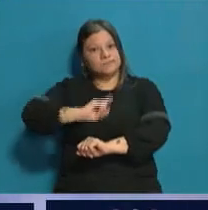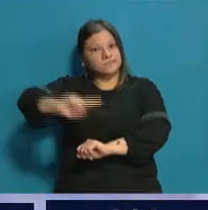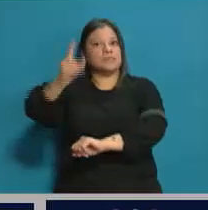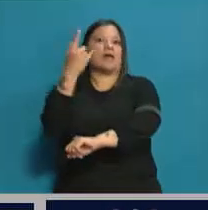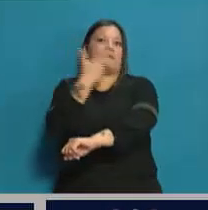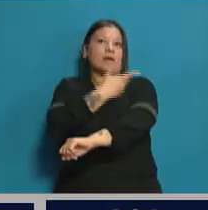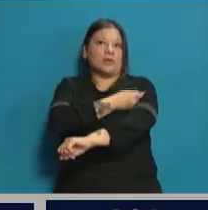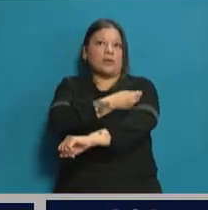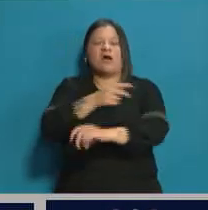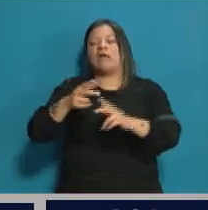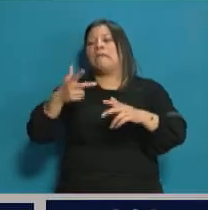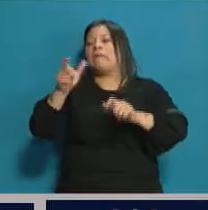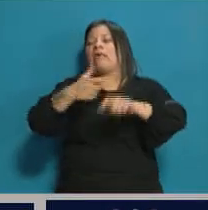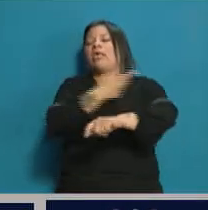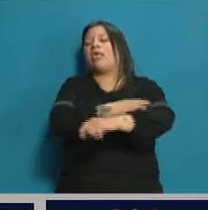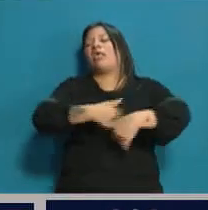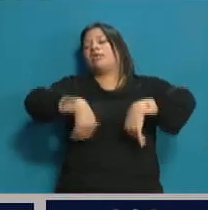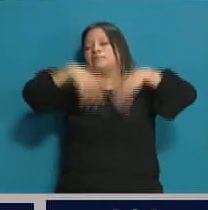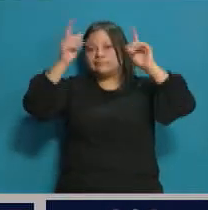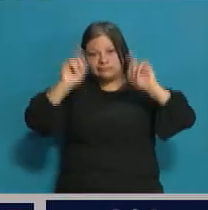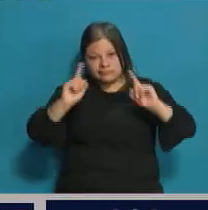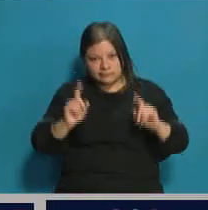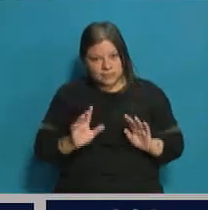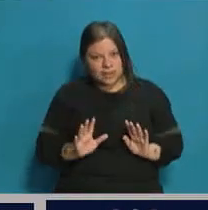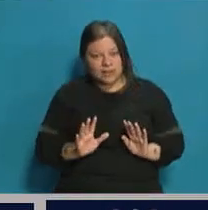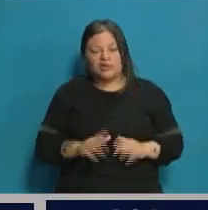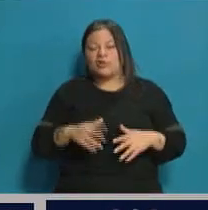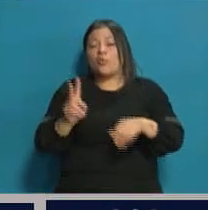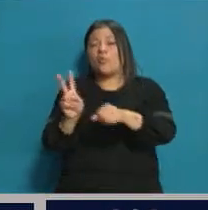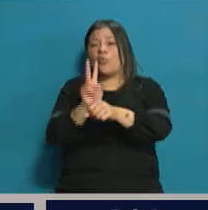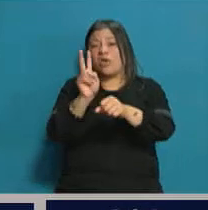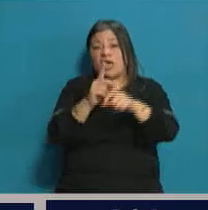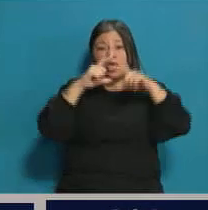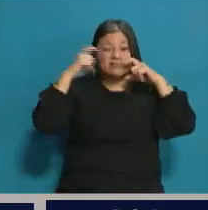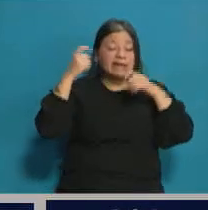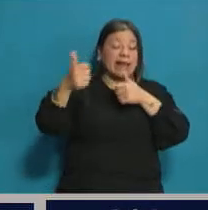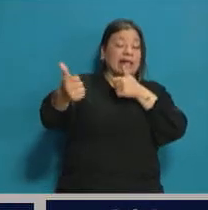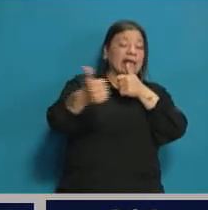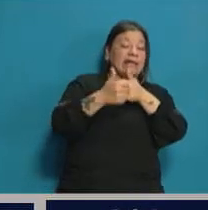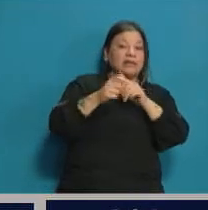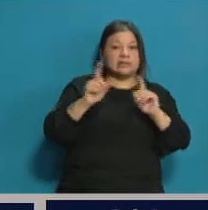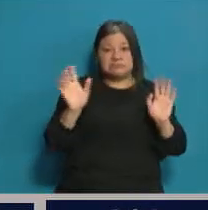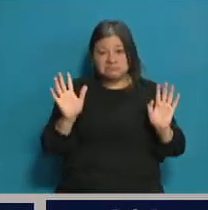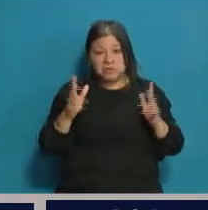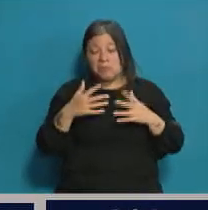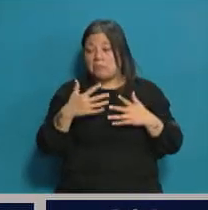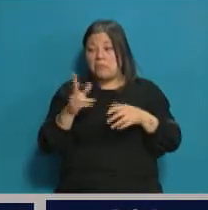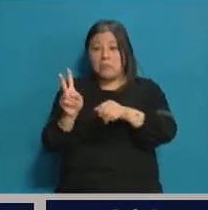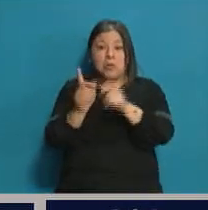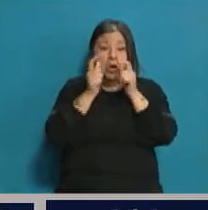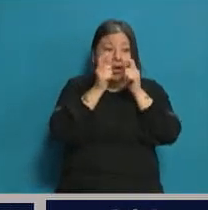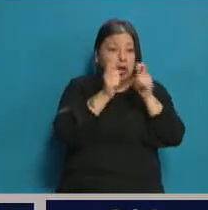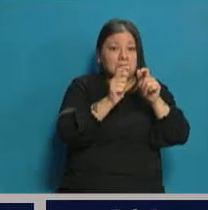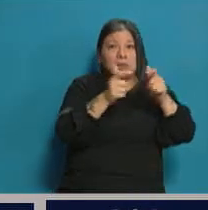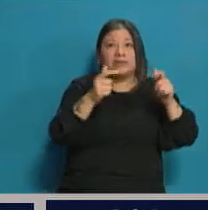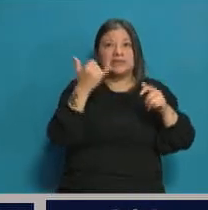Se relajó el tema de vacunación, se relajó el tema de los cuidados que aplican para todas las infecciones respiratorias, no solamente para COVID. Ya